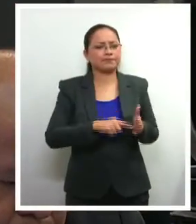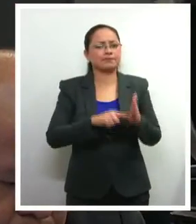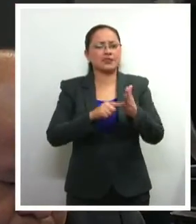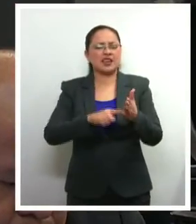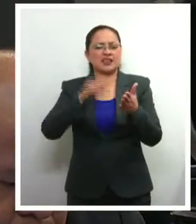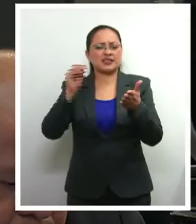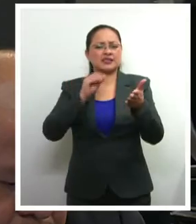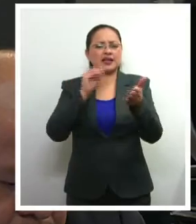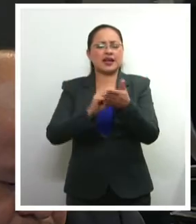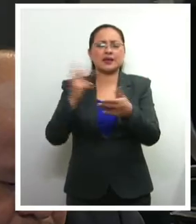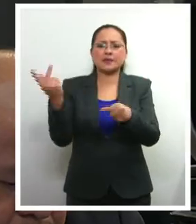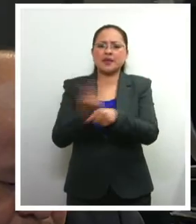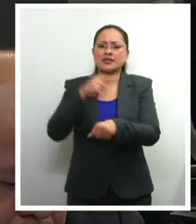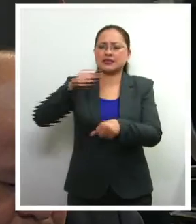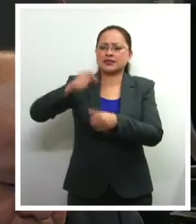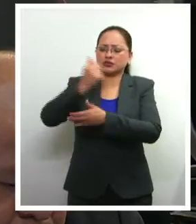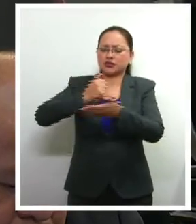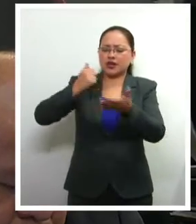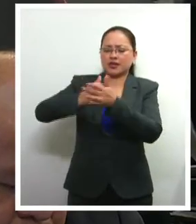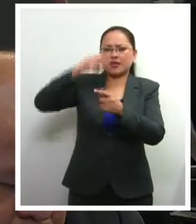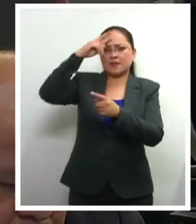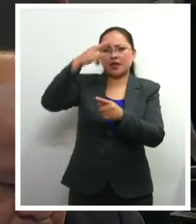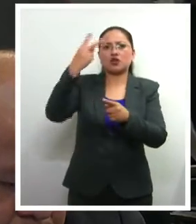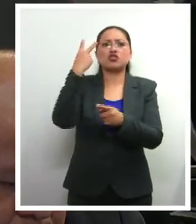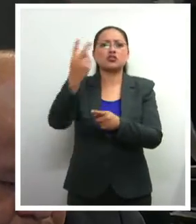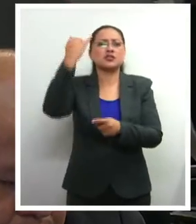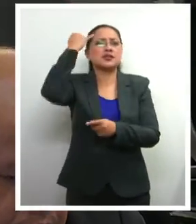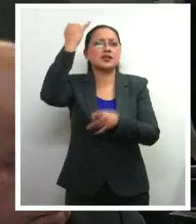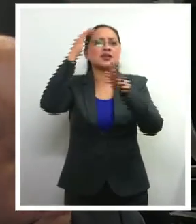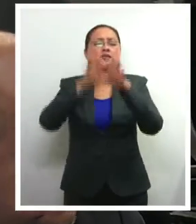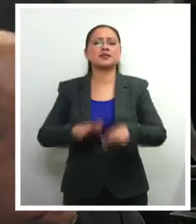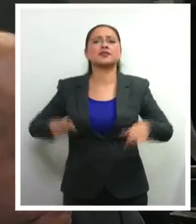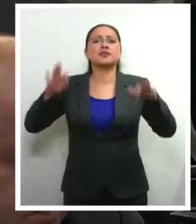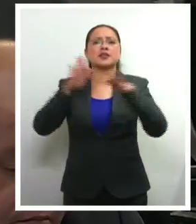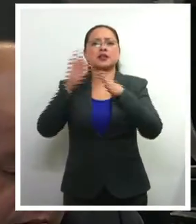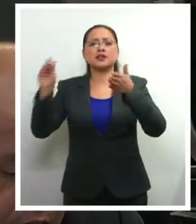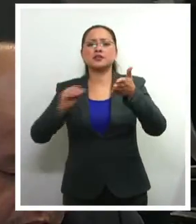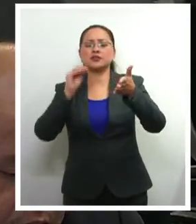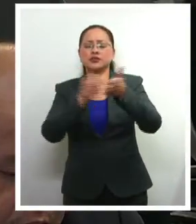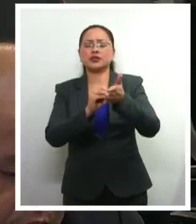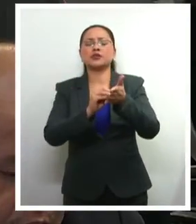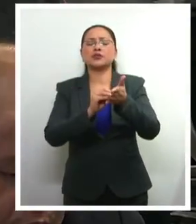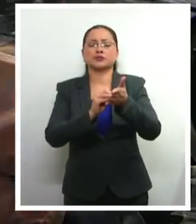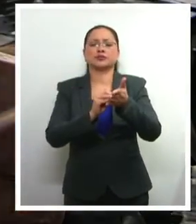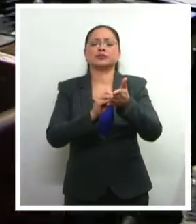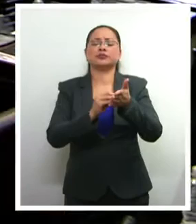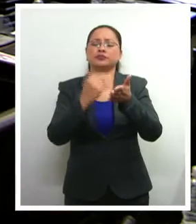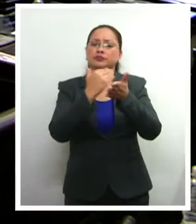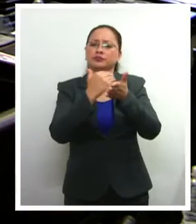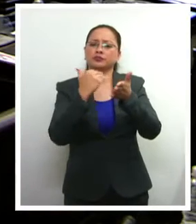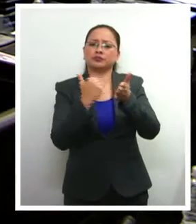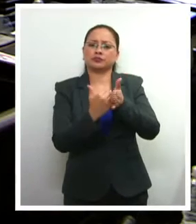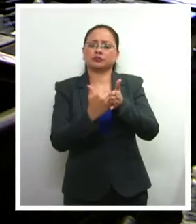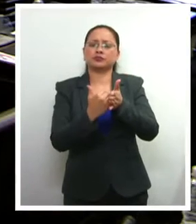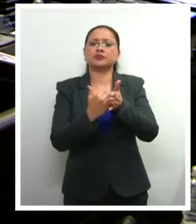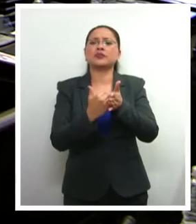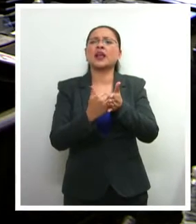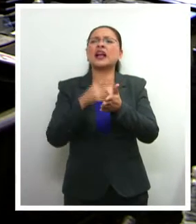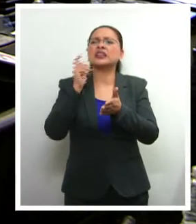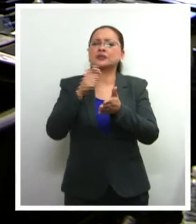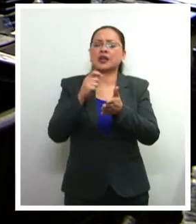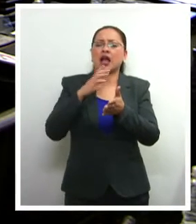realidad de la Ciudad de México dos principios fundamentales. El primero es el de la